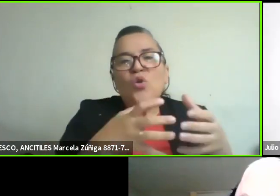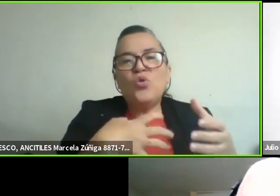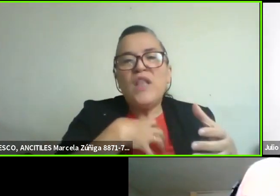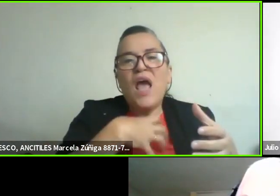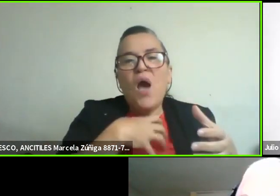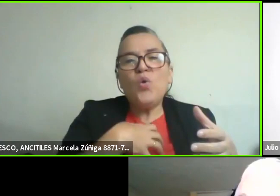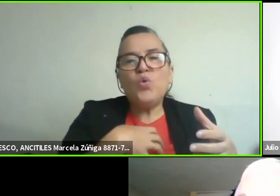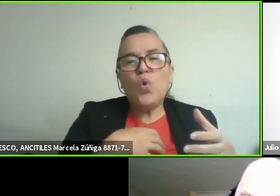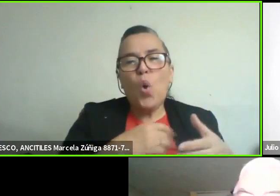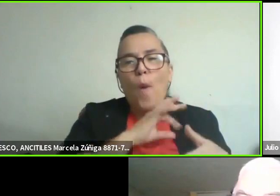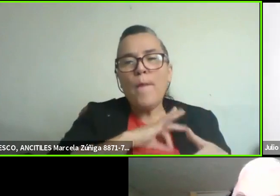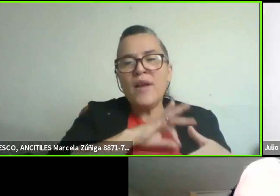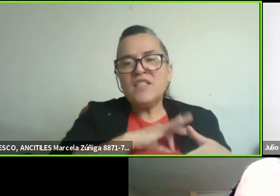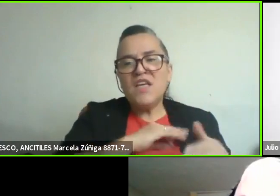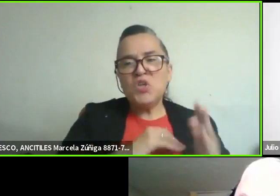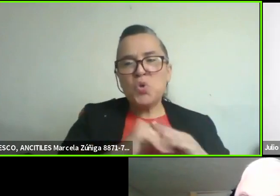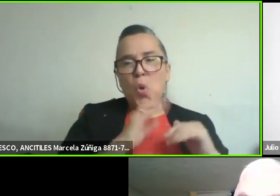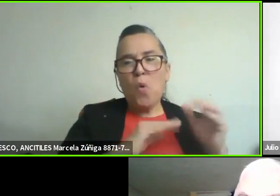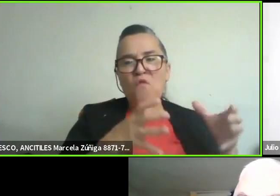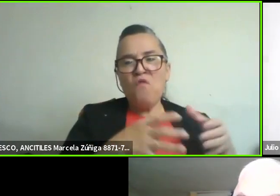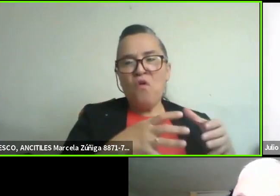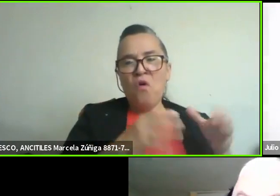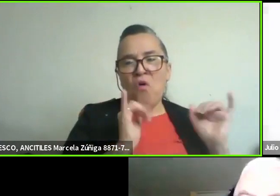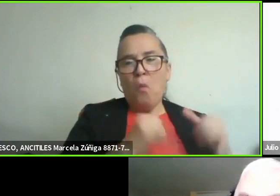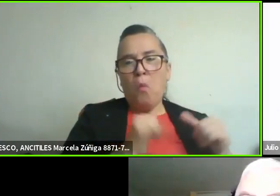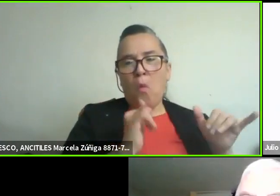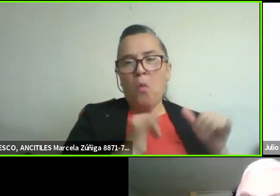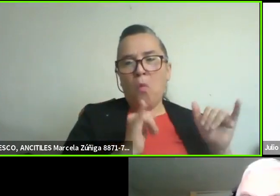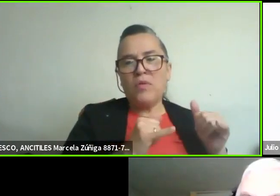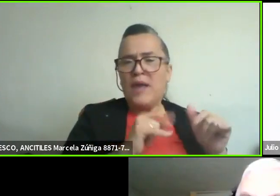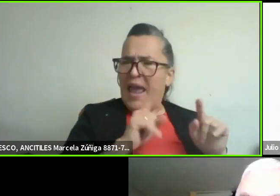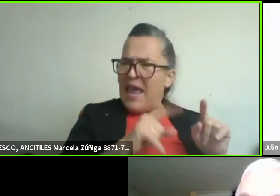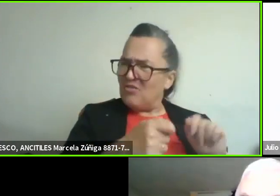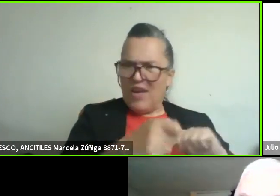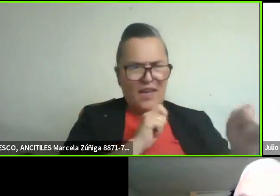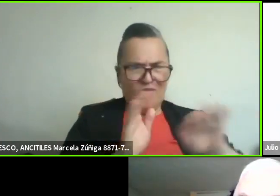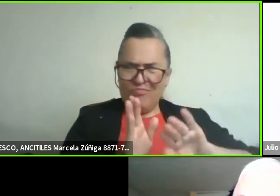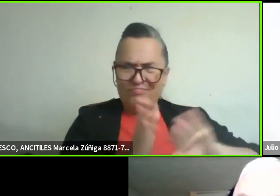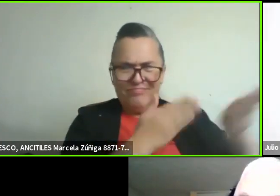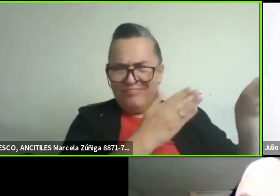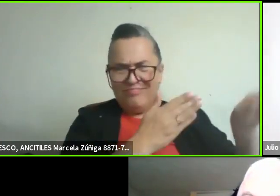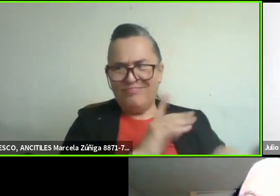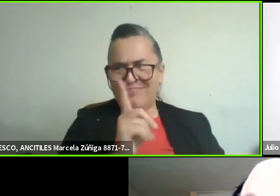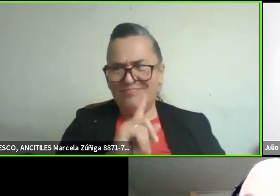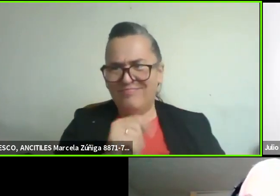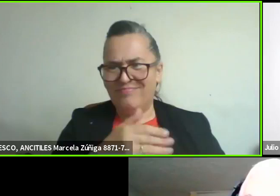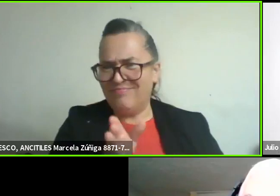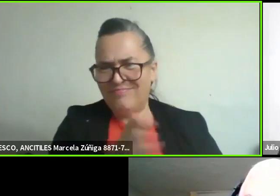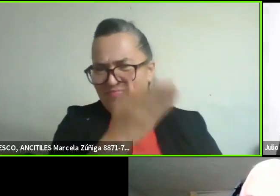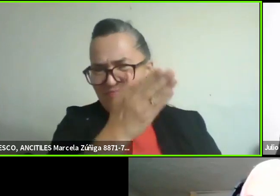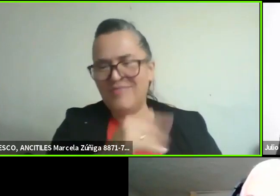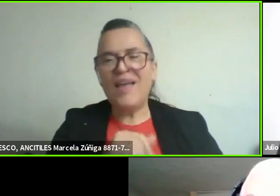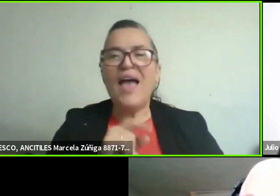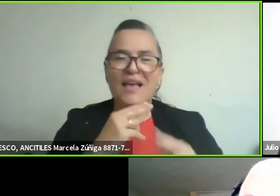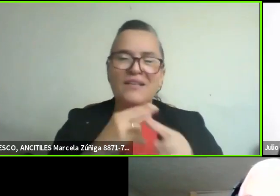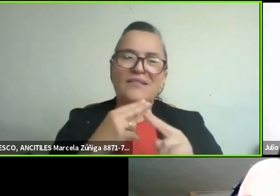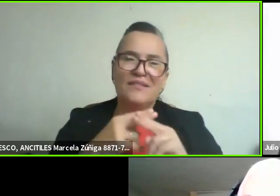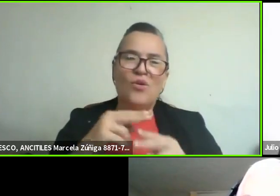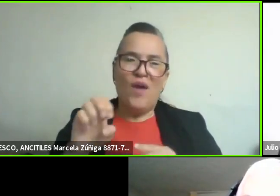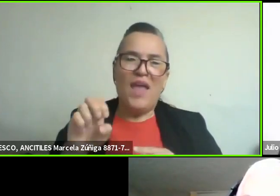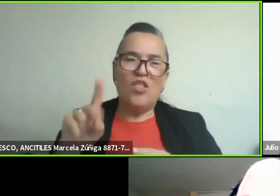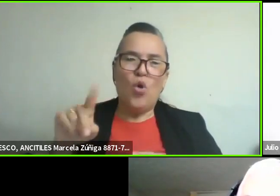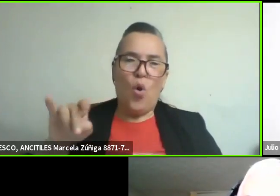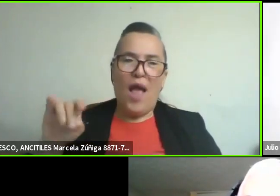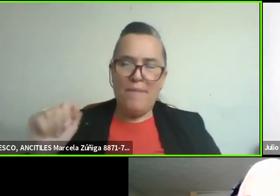zonas de confort conformismo y que hay que romper verdad este a eso me refiero con endogamia académico